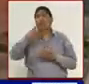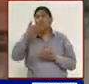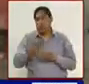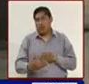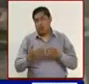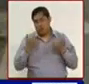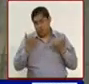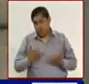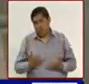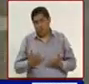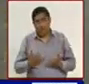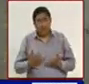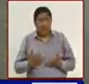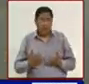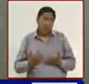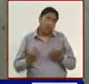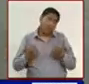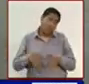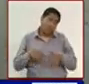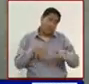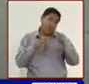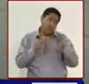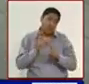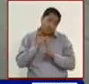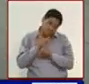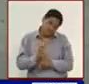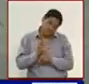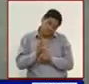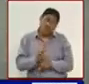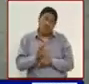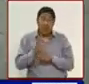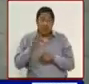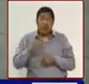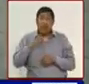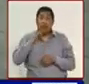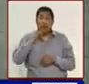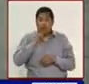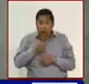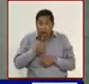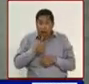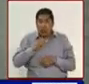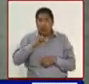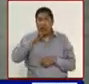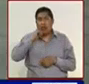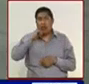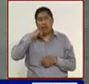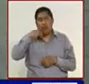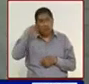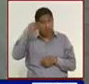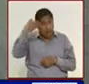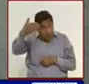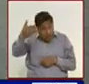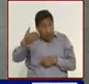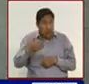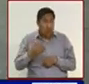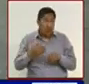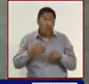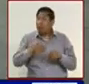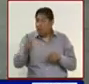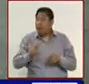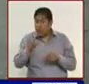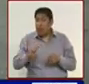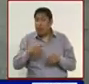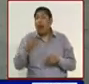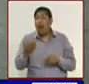esta jornada lo que son las movilizaciones y las medidas de presión. Para los próximos días ya se ha informado que por lo menos el viernes se